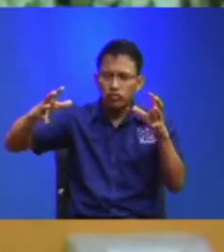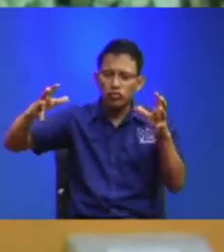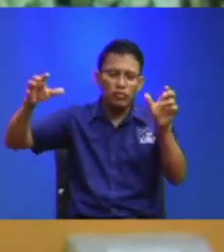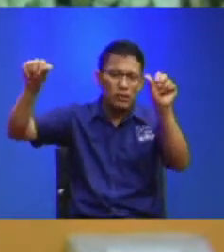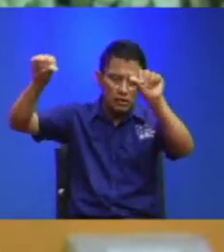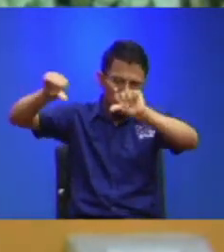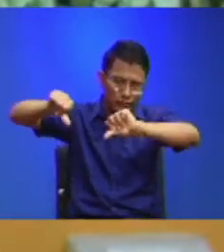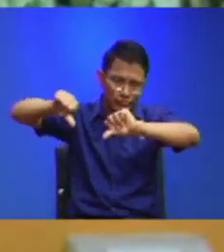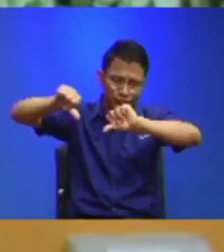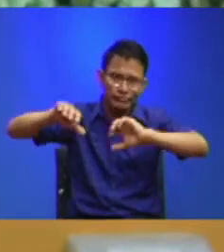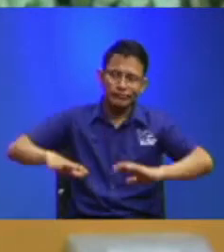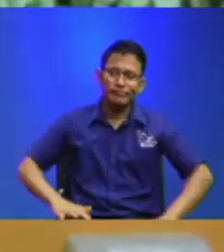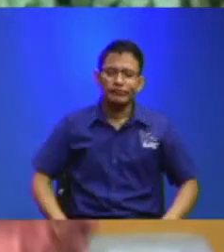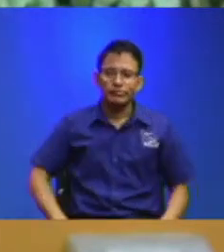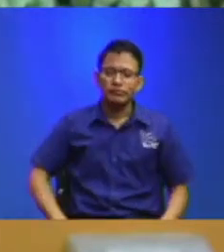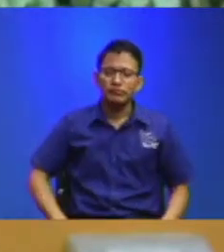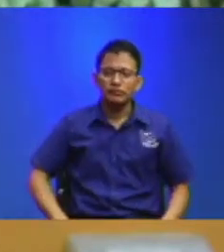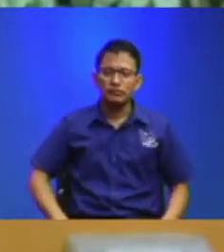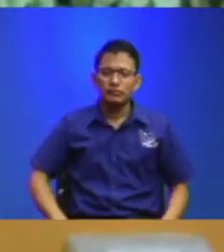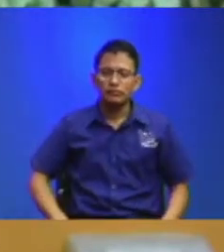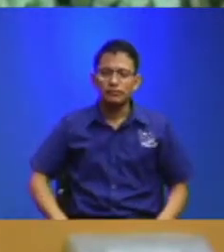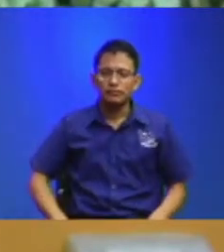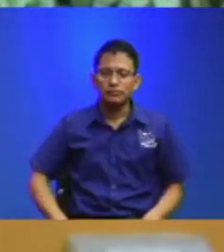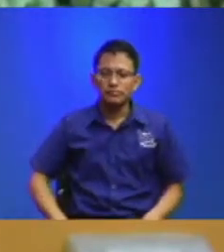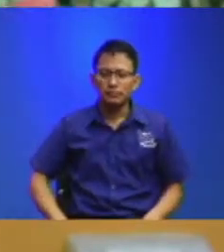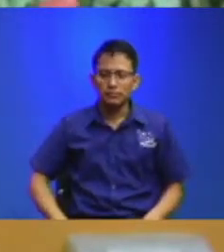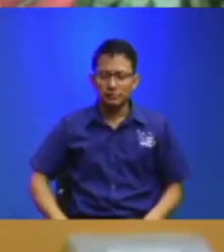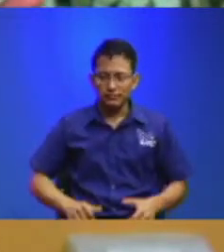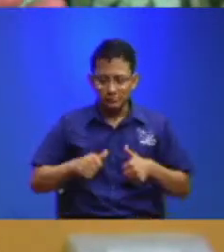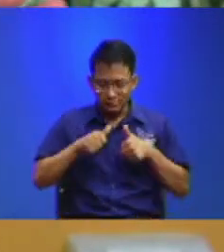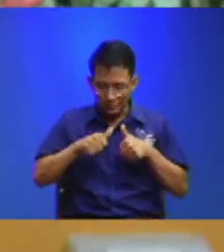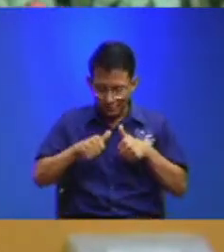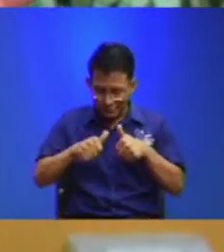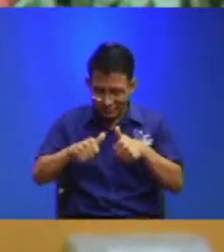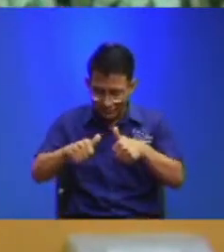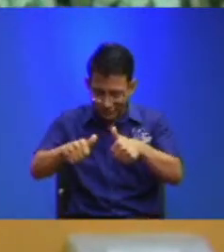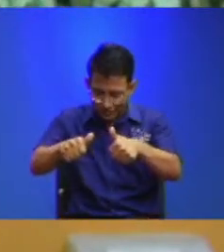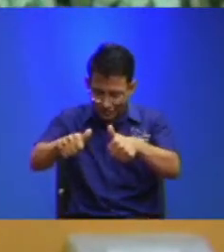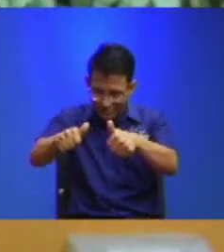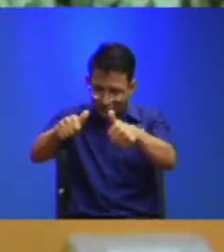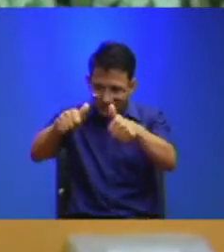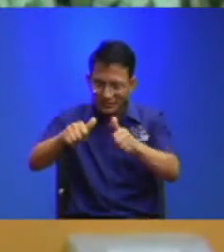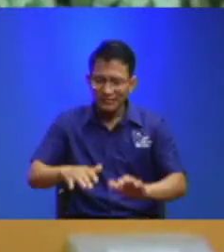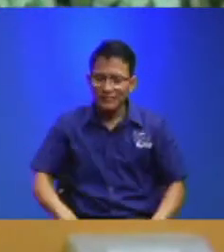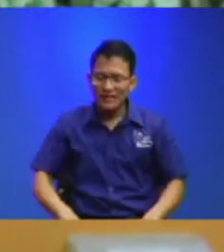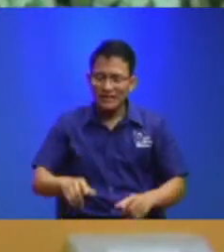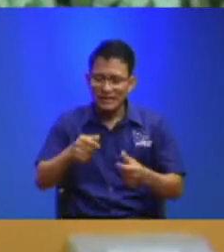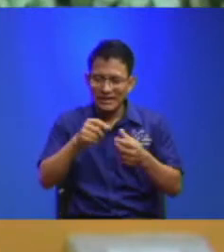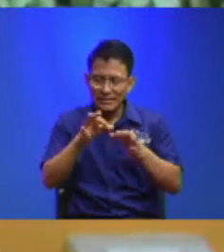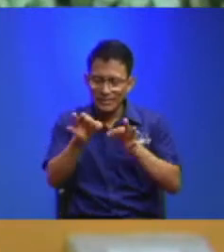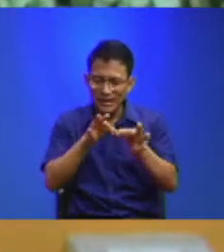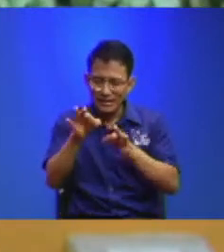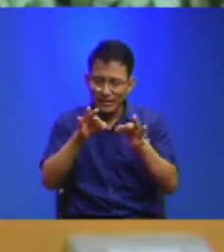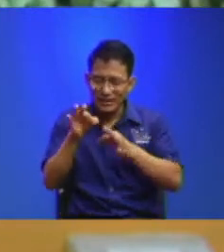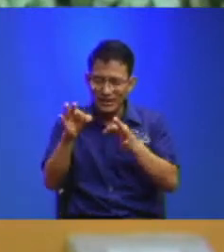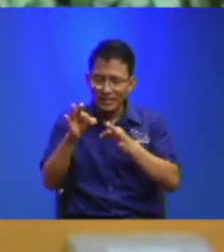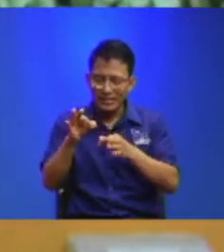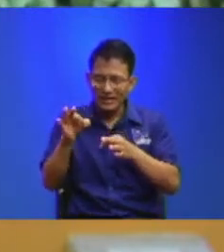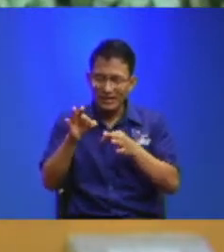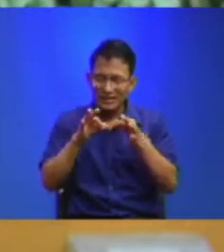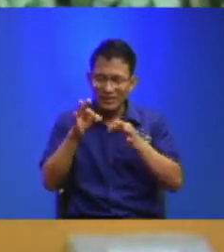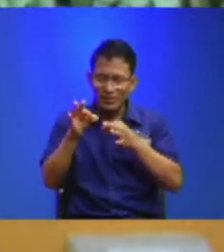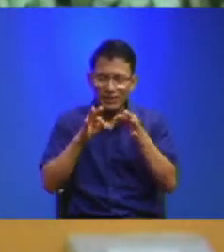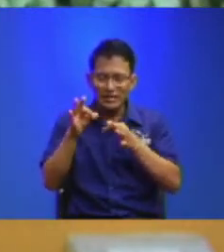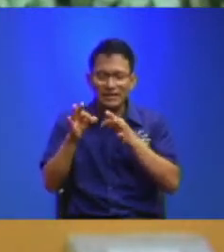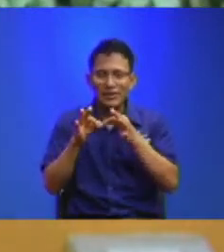Tremendo. Bueno, entonces sigamos. Ya dejemos a Judas en paz, por lo menos aquí en nuestra prédica, porque no creo que